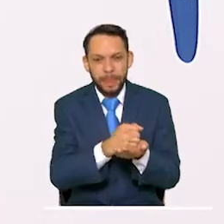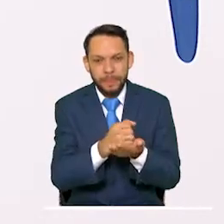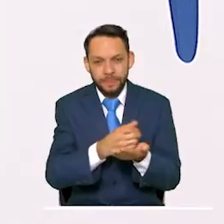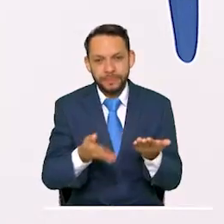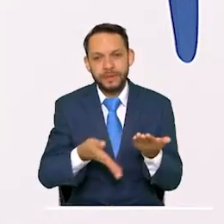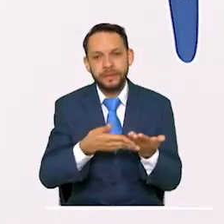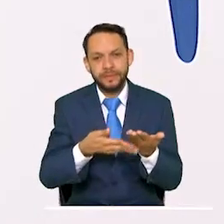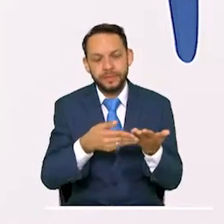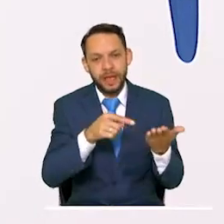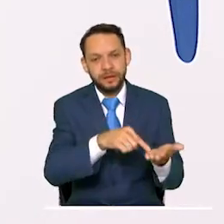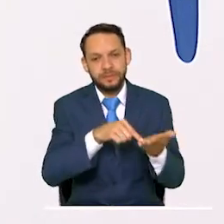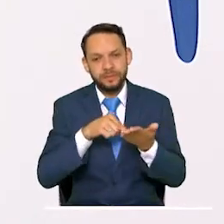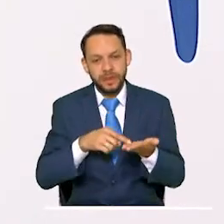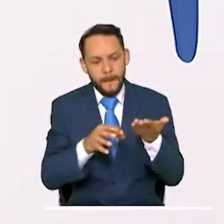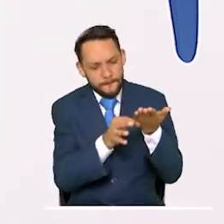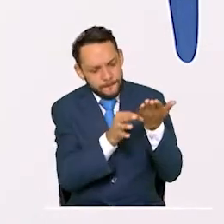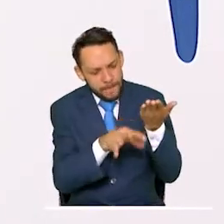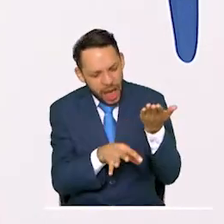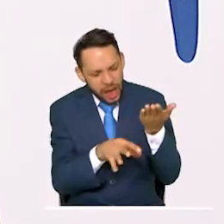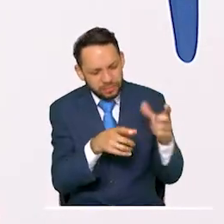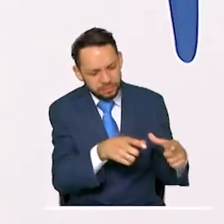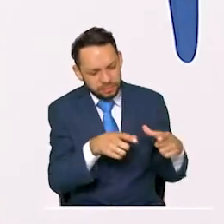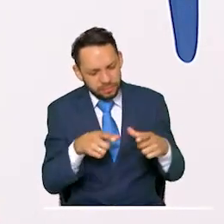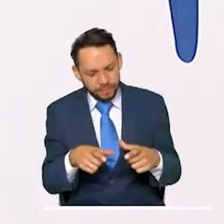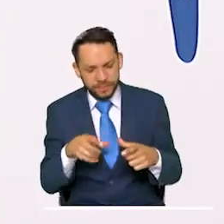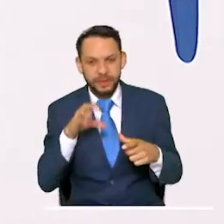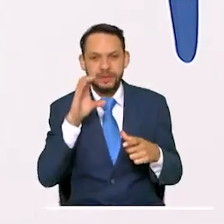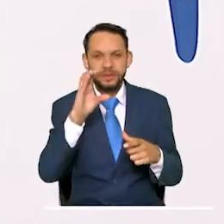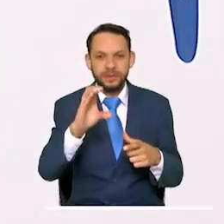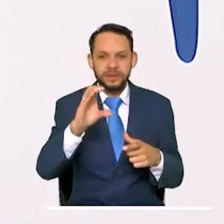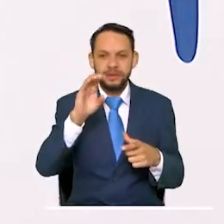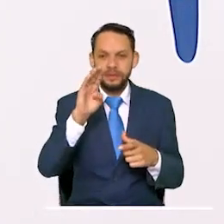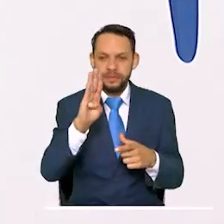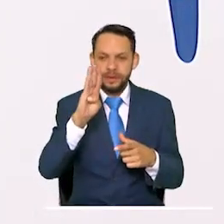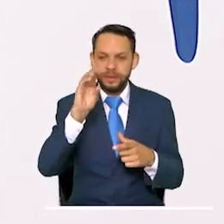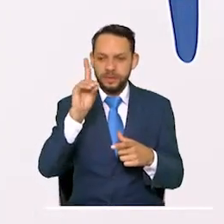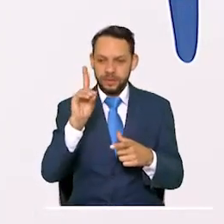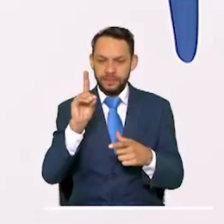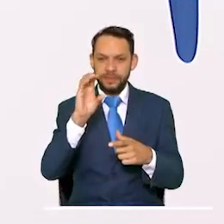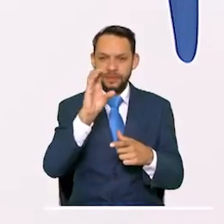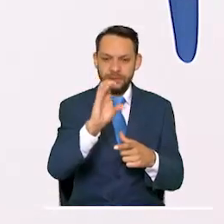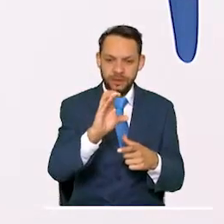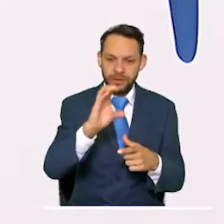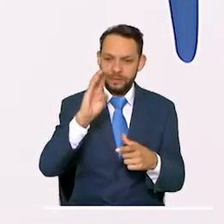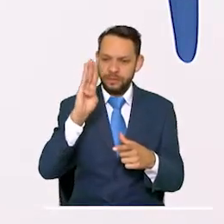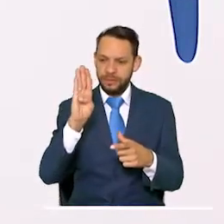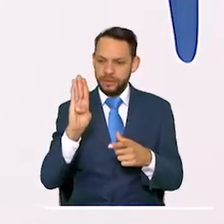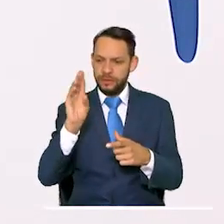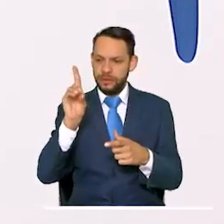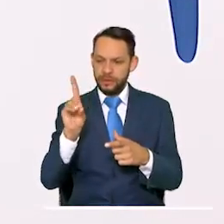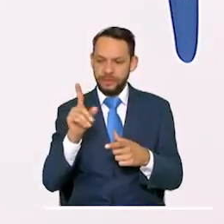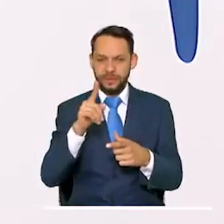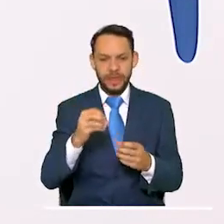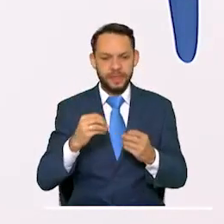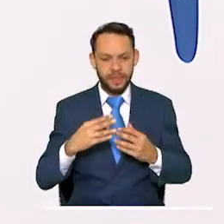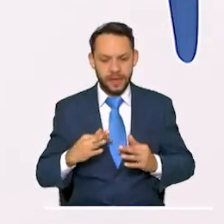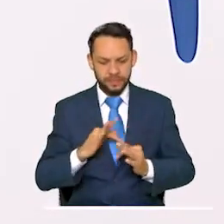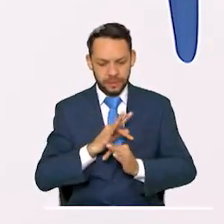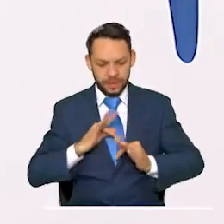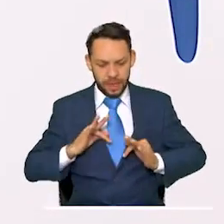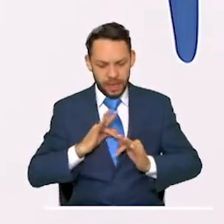es el CBD, que tiene que ver con la salud, con los beneficios terapéuticos. Y claro,